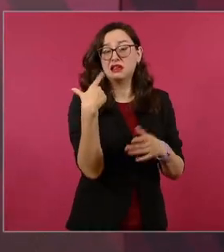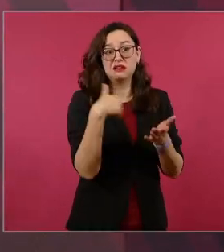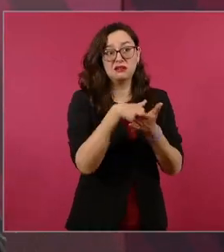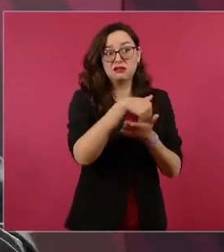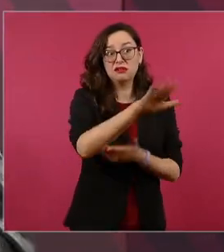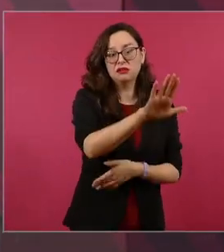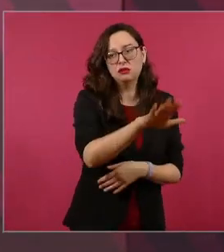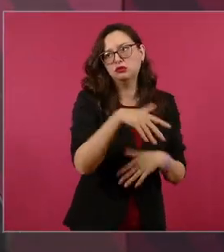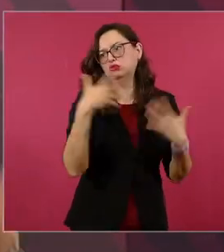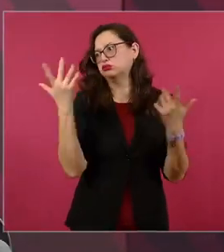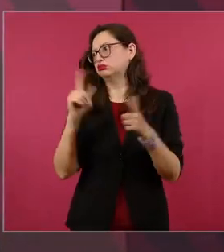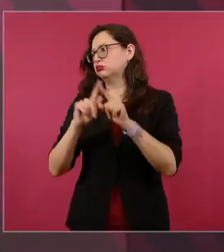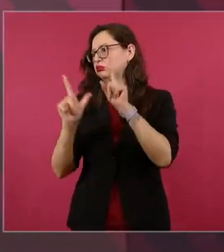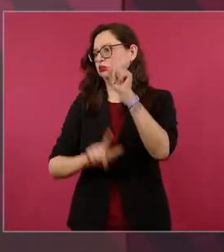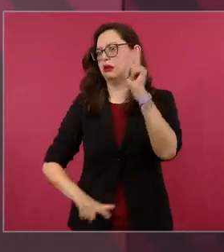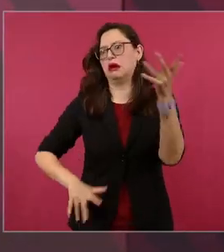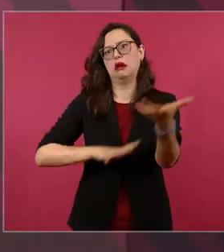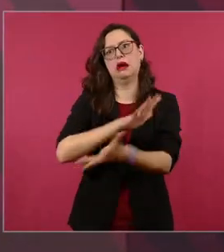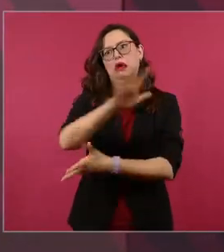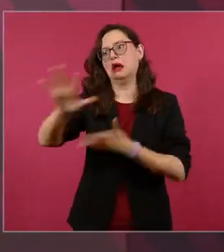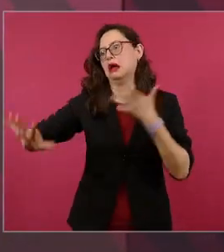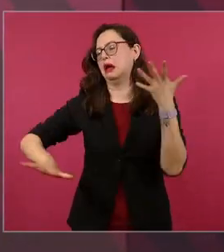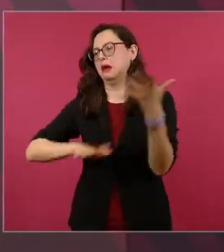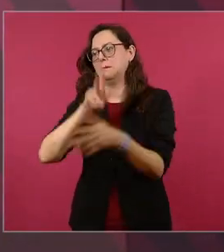la frase de que